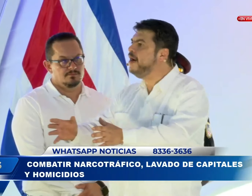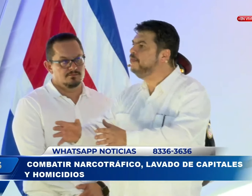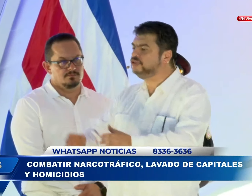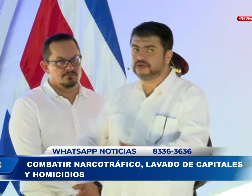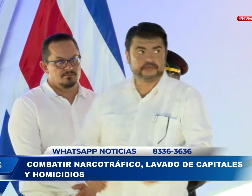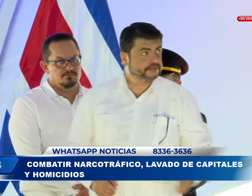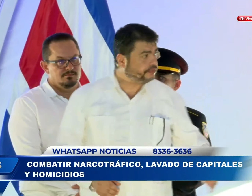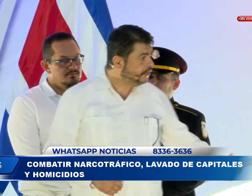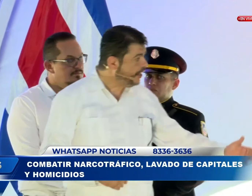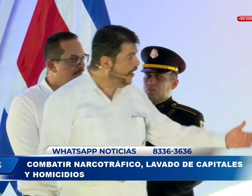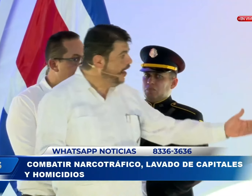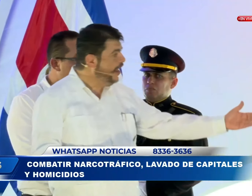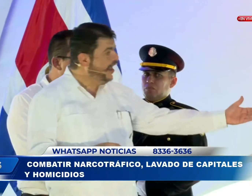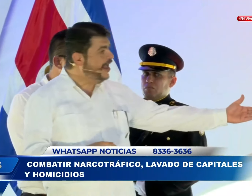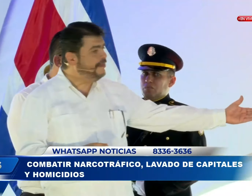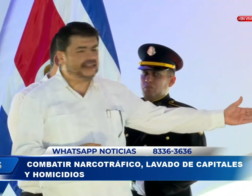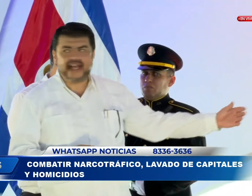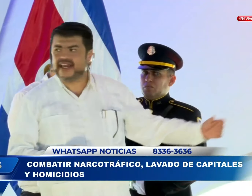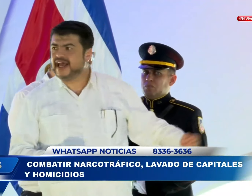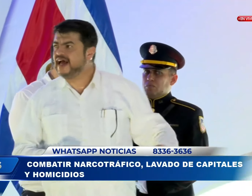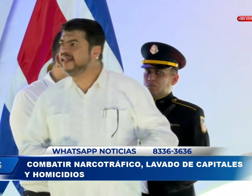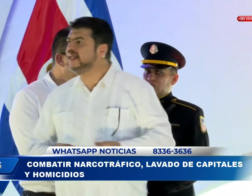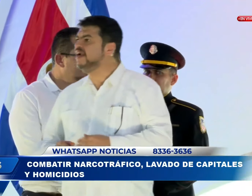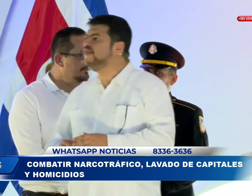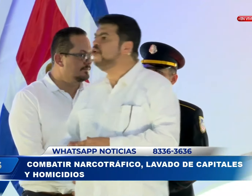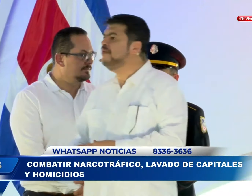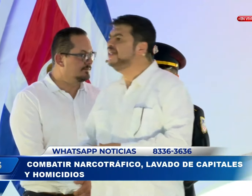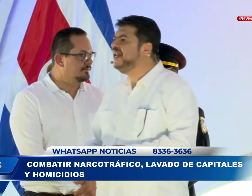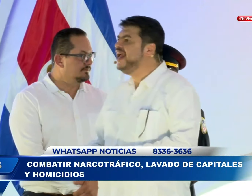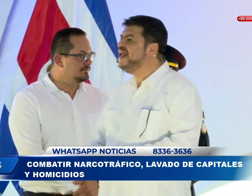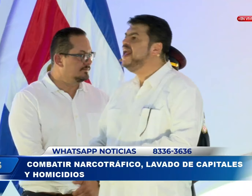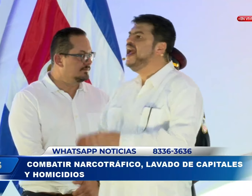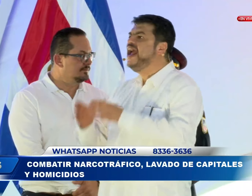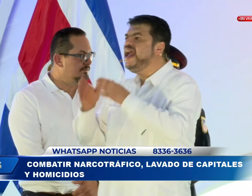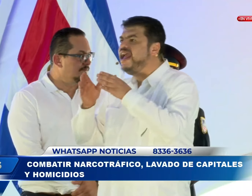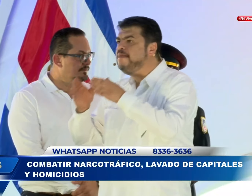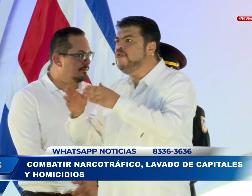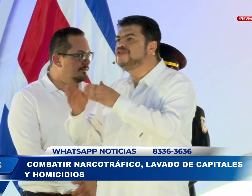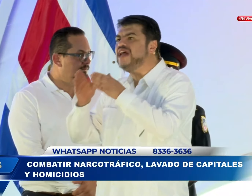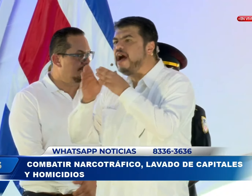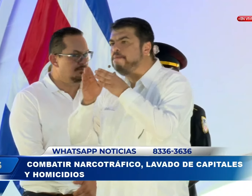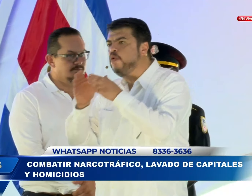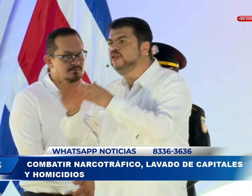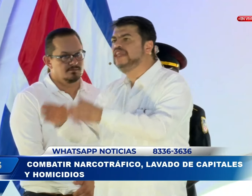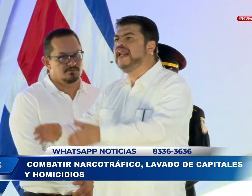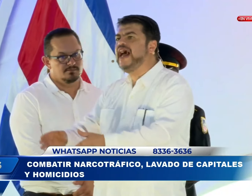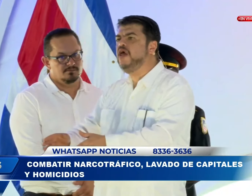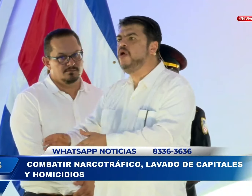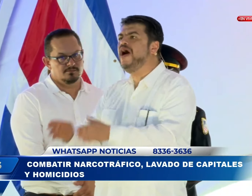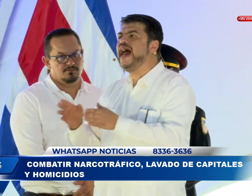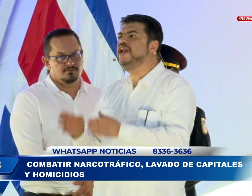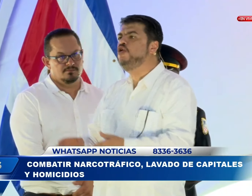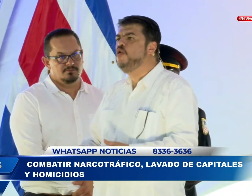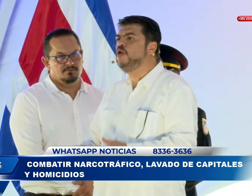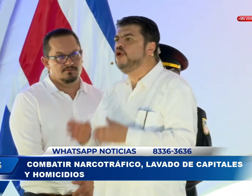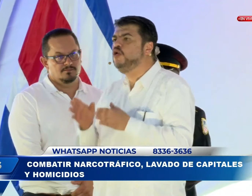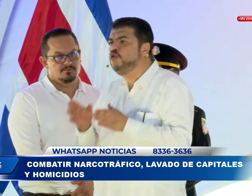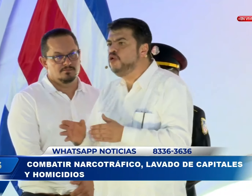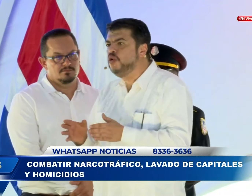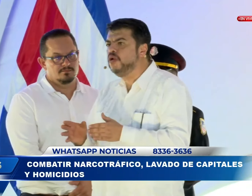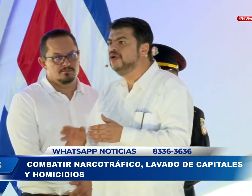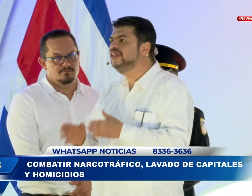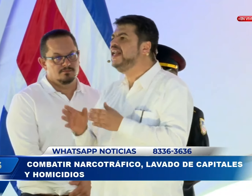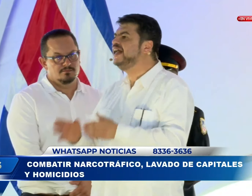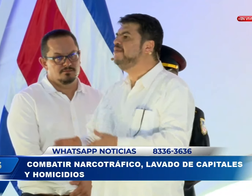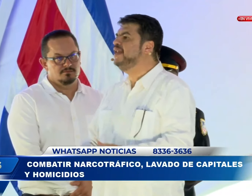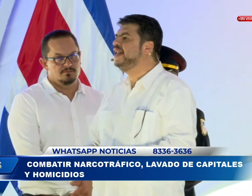ahí vamos. En materia de reformas de ley, hemos apuntalado al núcleo